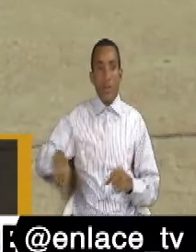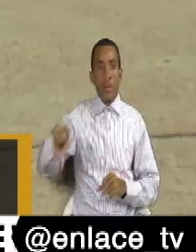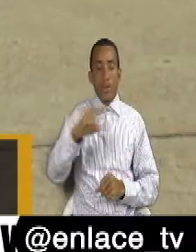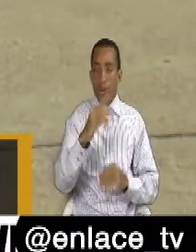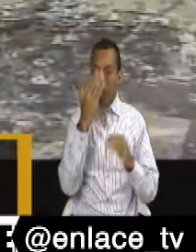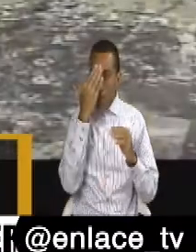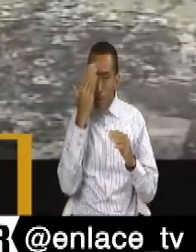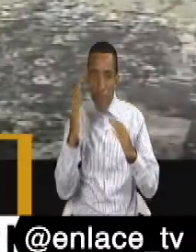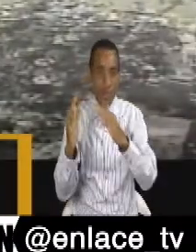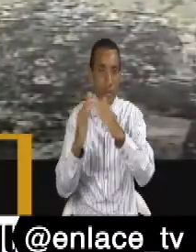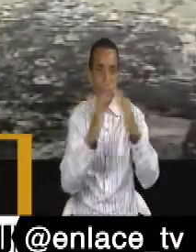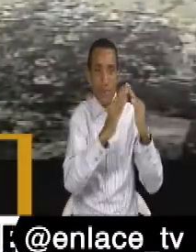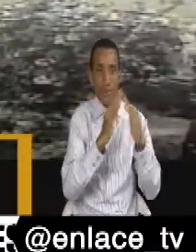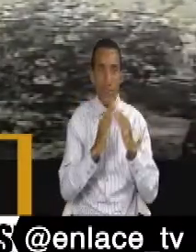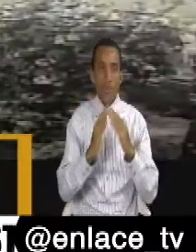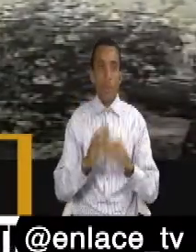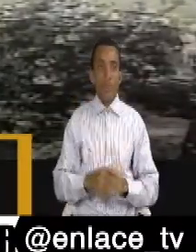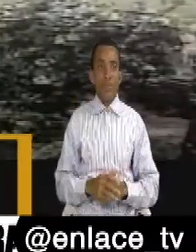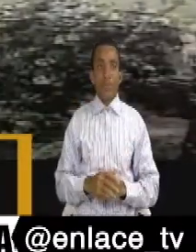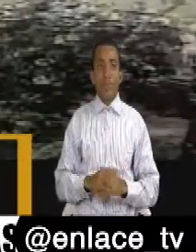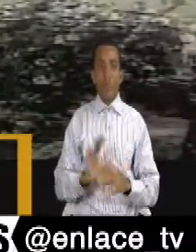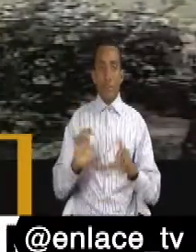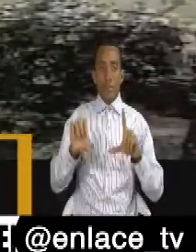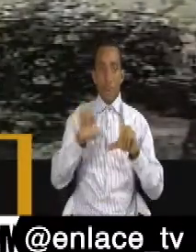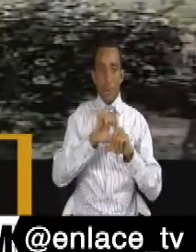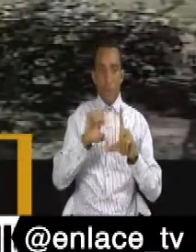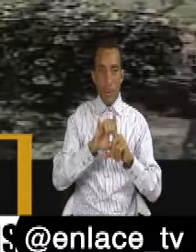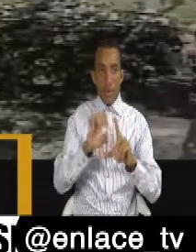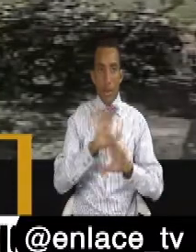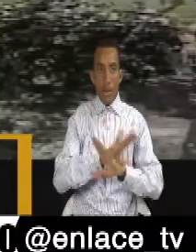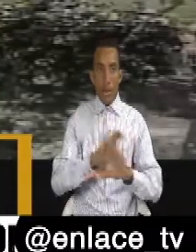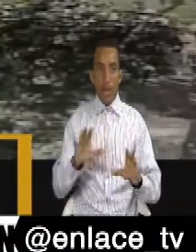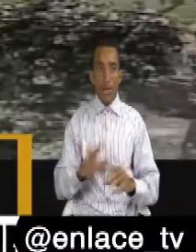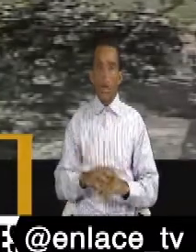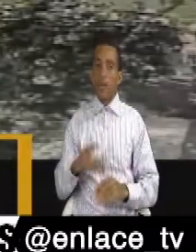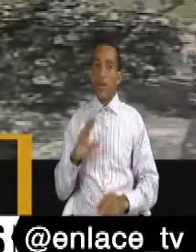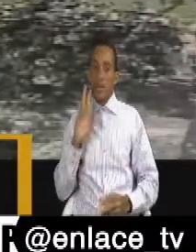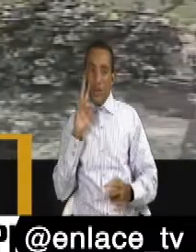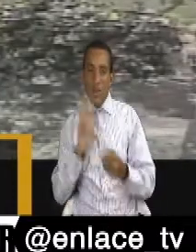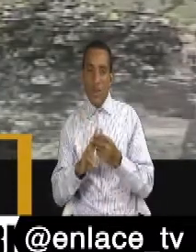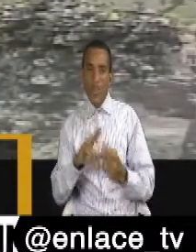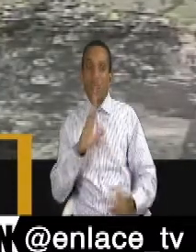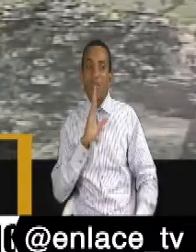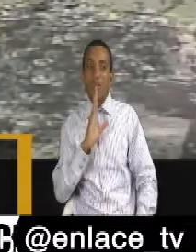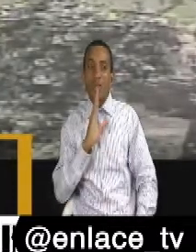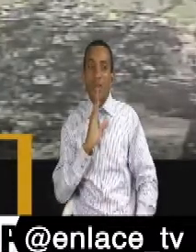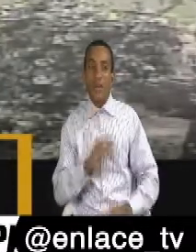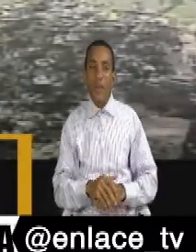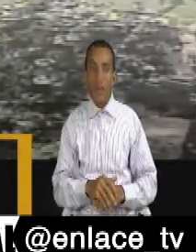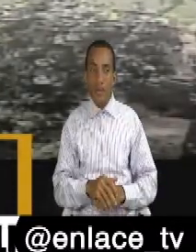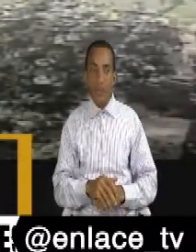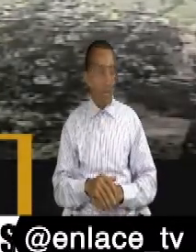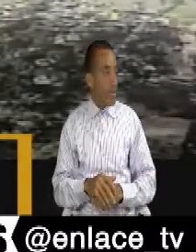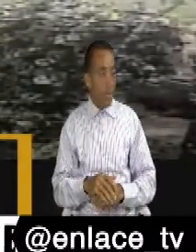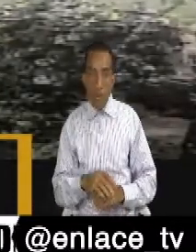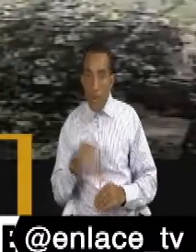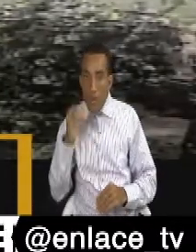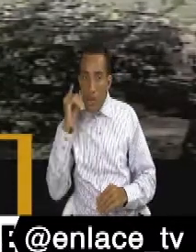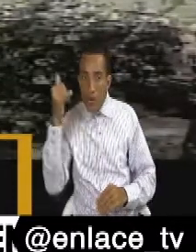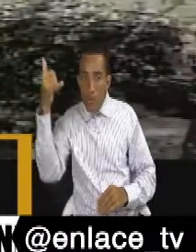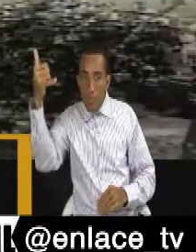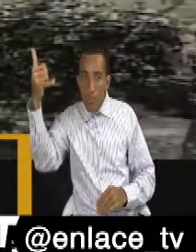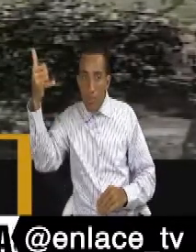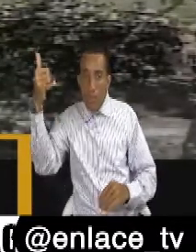la incontrolable situación, Enlace Televisión se dio a la tarea de conocer quiénes eran los rufinos que con basura en mano fueron captados por nuestras